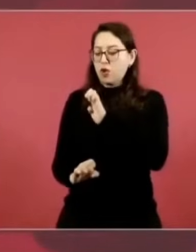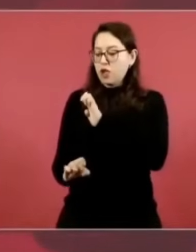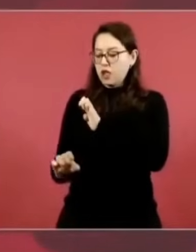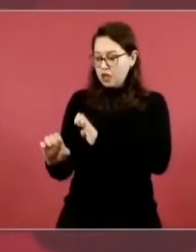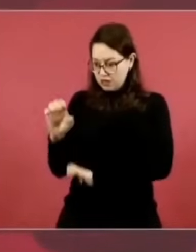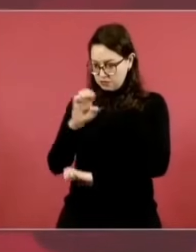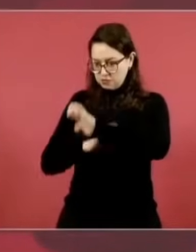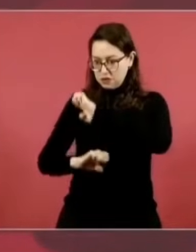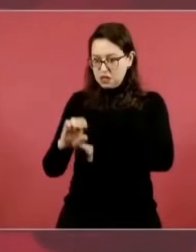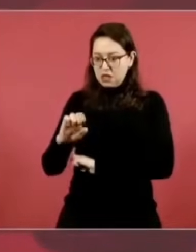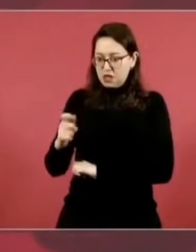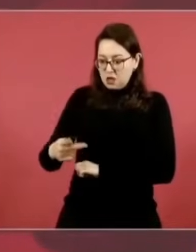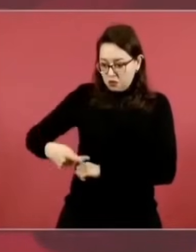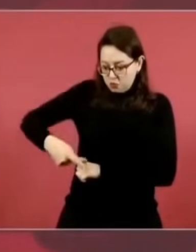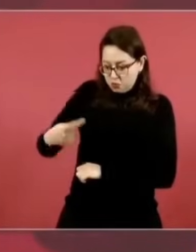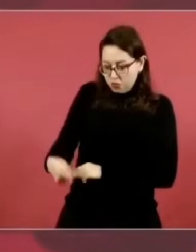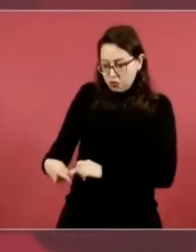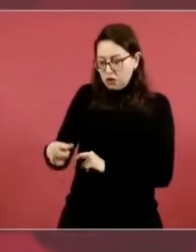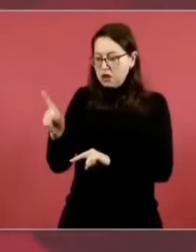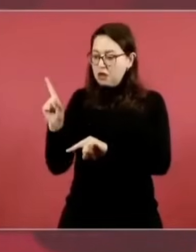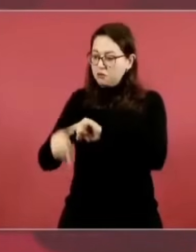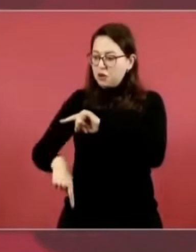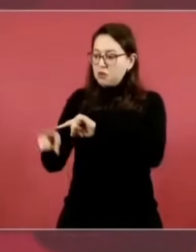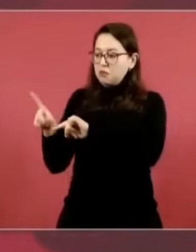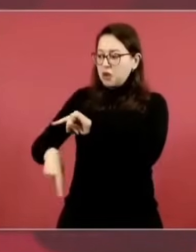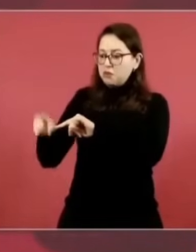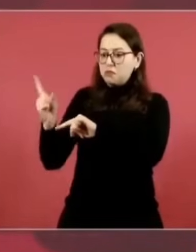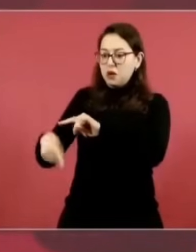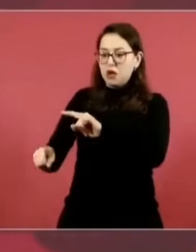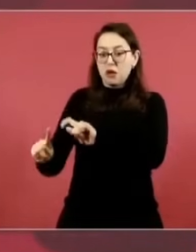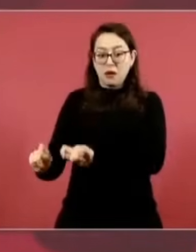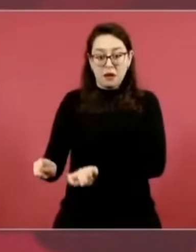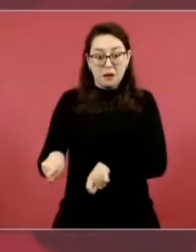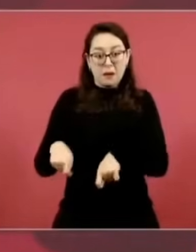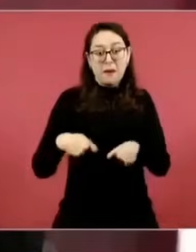públicas a manos de particulares,